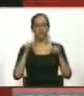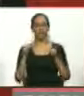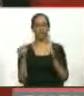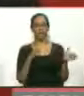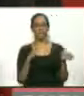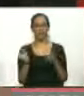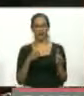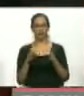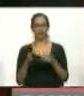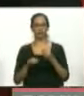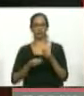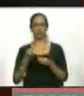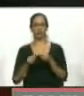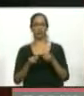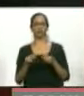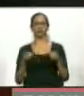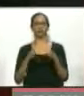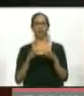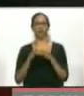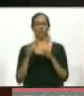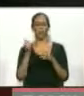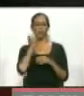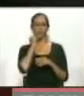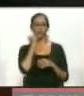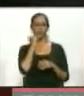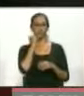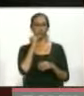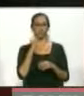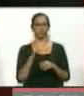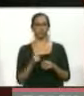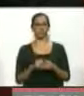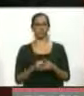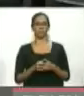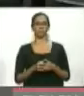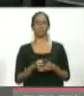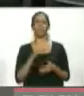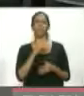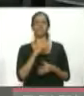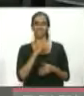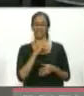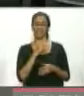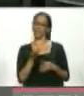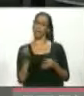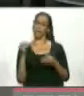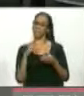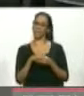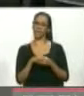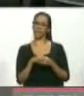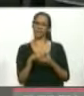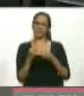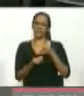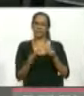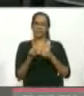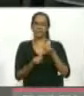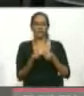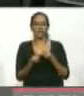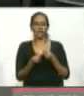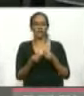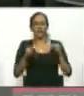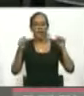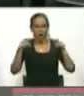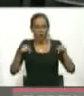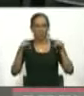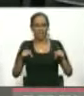algo un ciclo de protesta es bueno y sus males y su mal en las que se están rectifica o se está activando en este